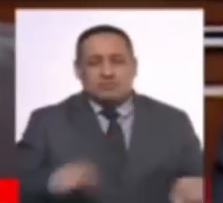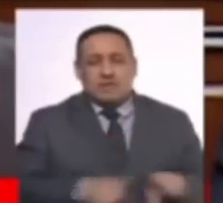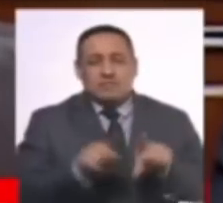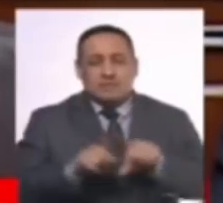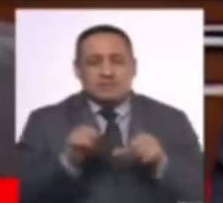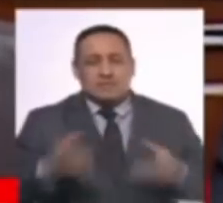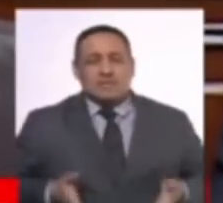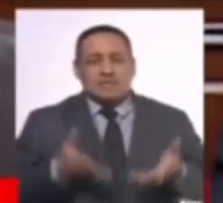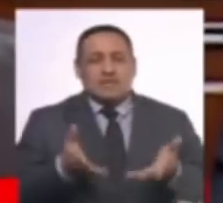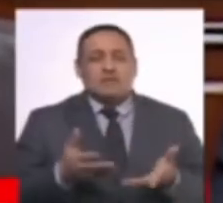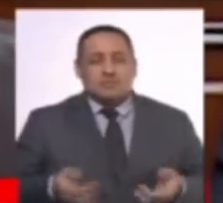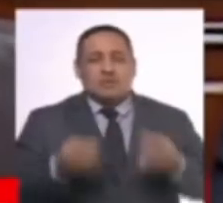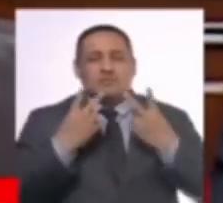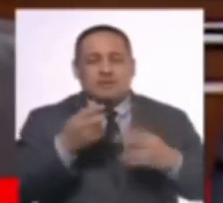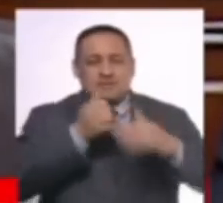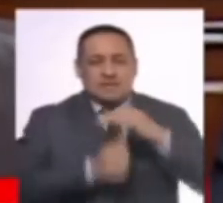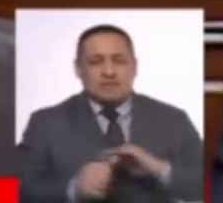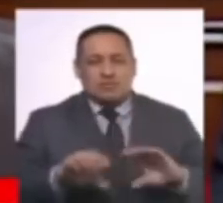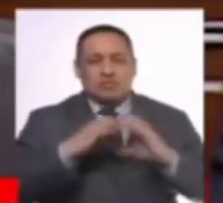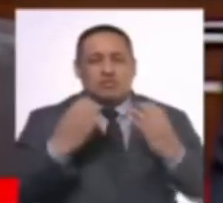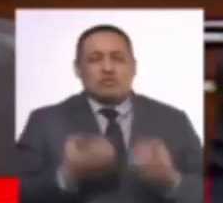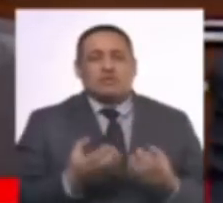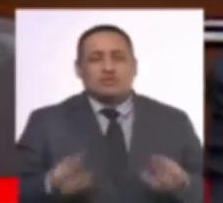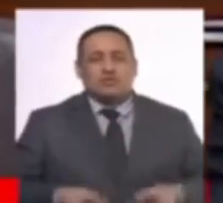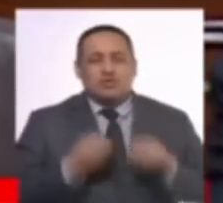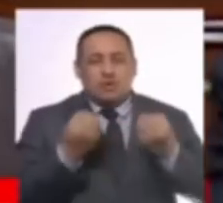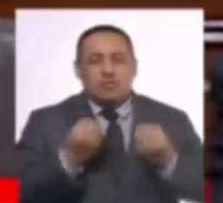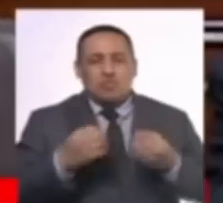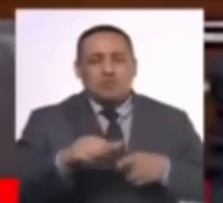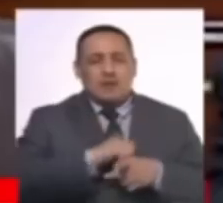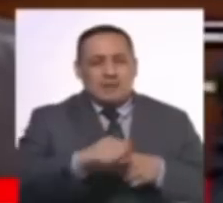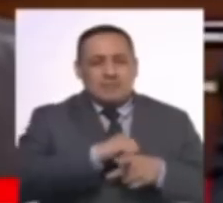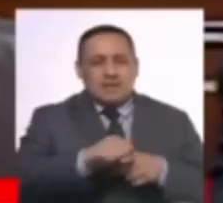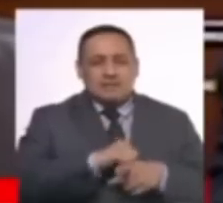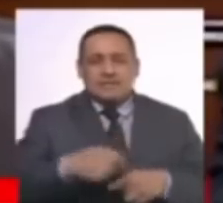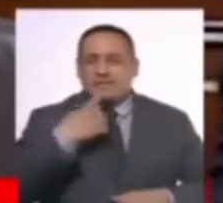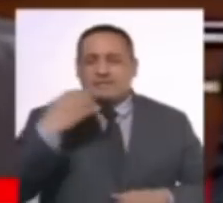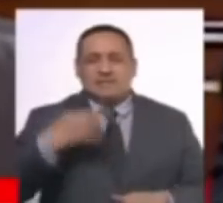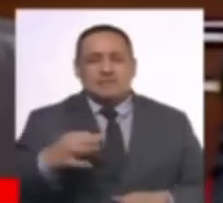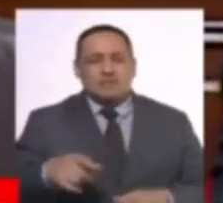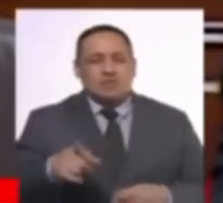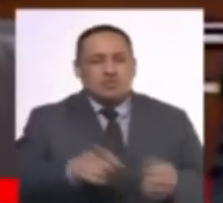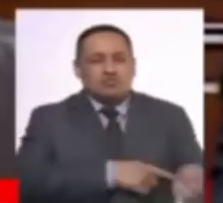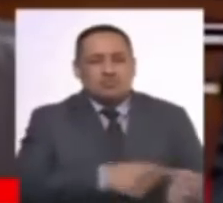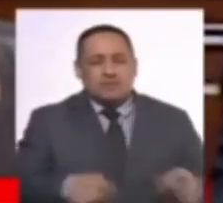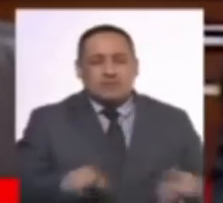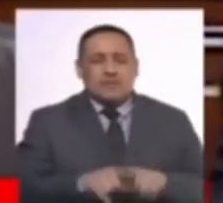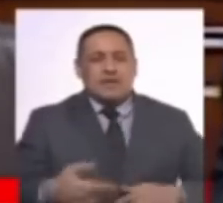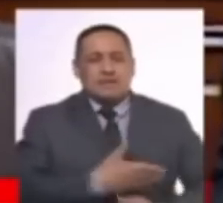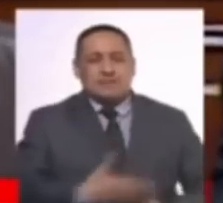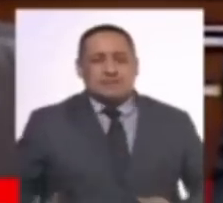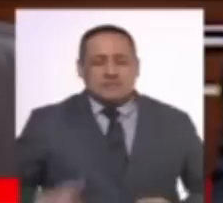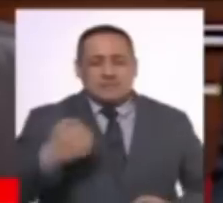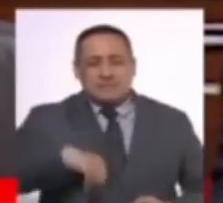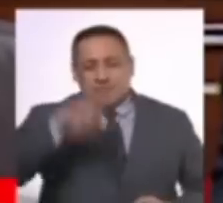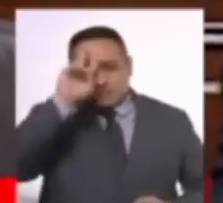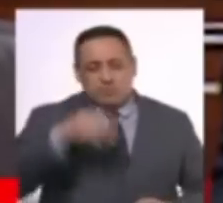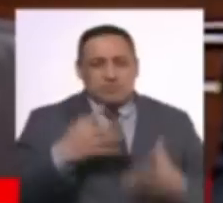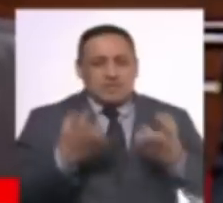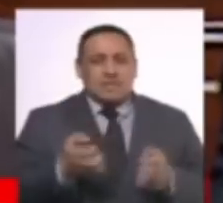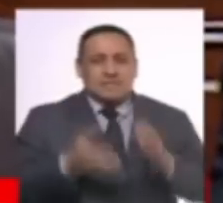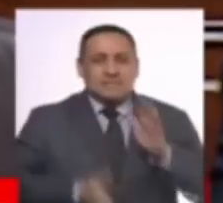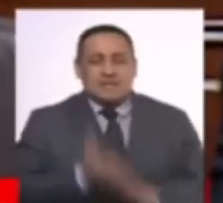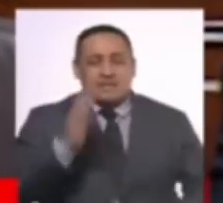venido dando en el Congreso, digamos como una práctica habitual, que el presidente de la República que desea salir